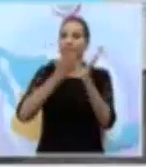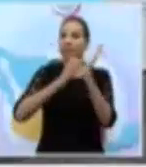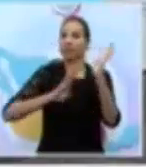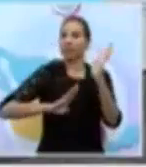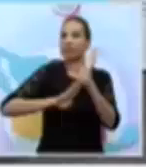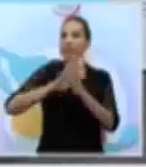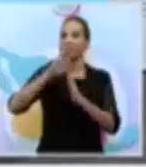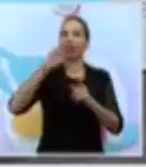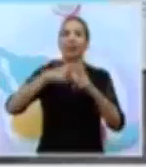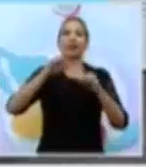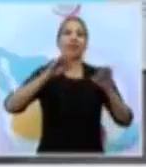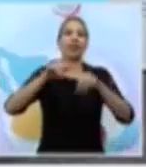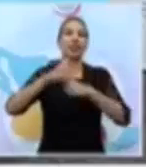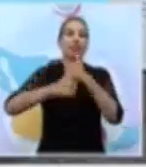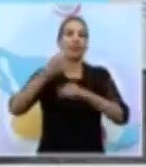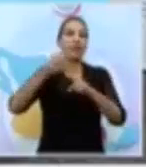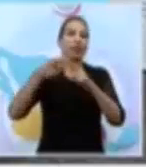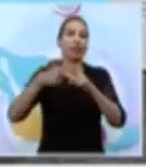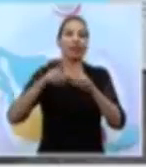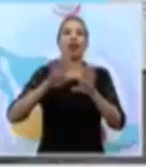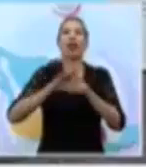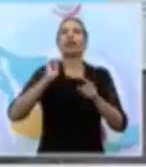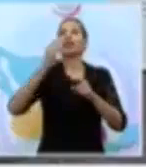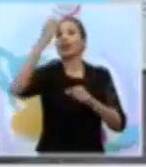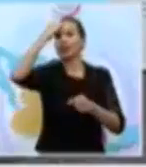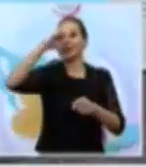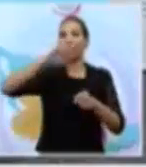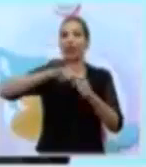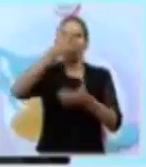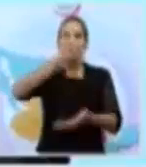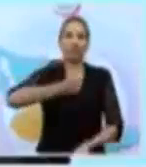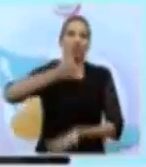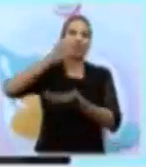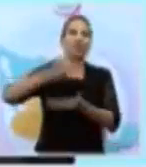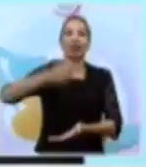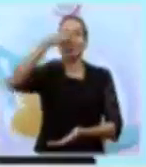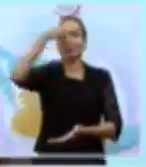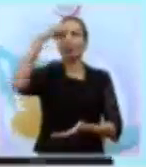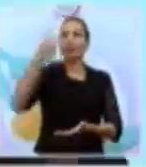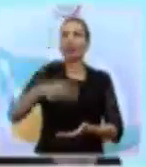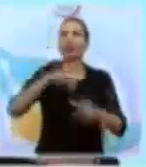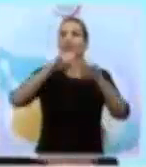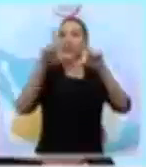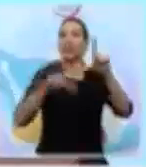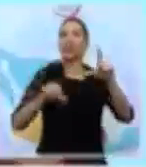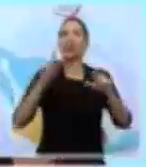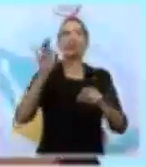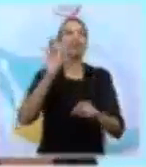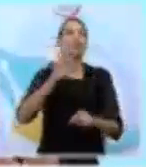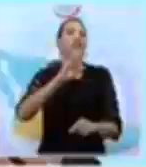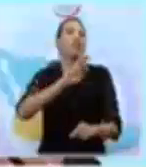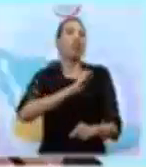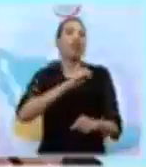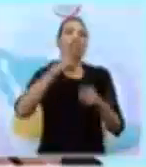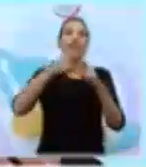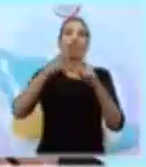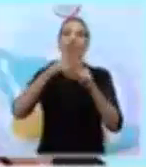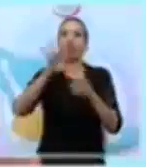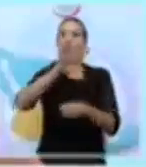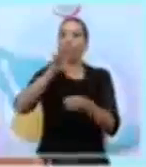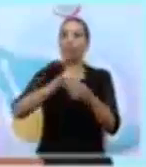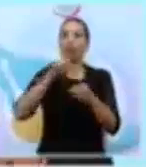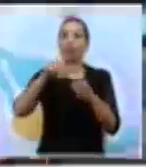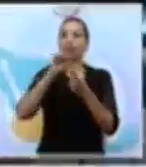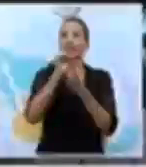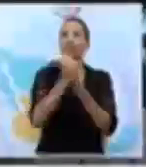la competitividad, las inversiones extranjeras en México, con una esperanza que estas inversiones,